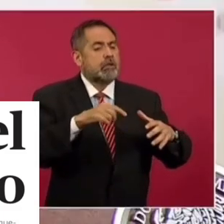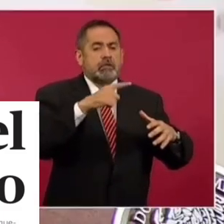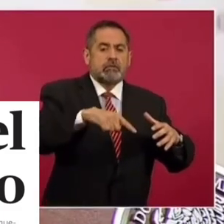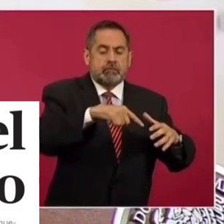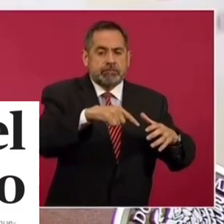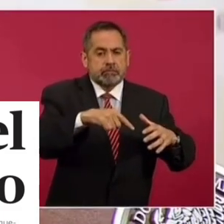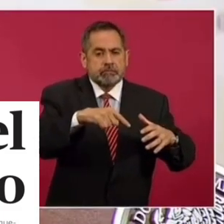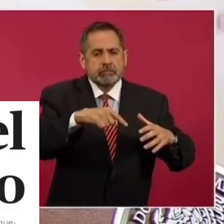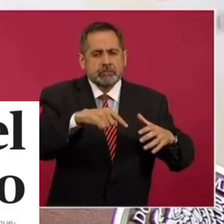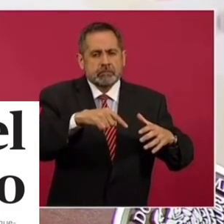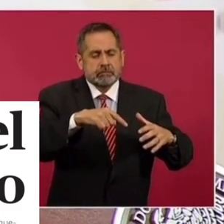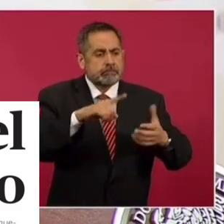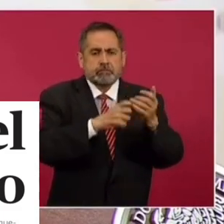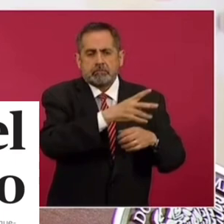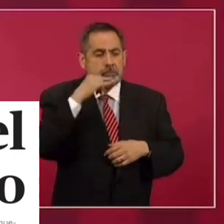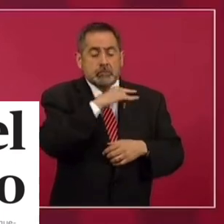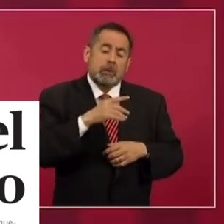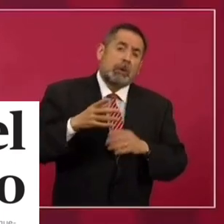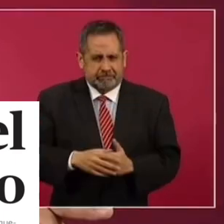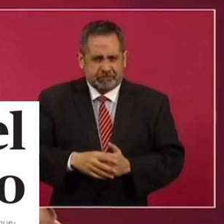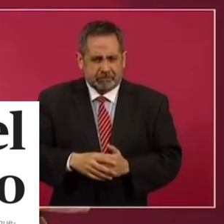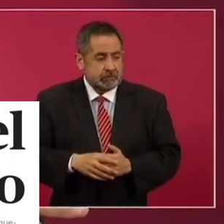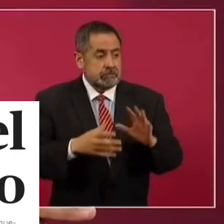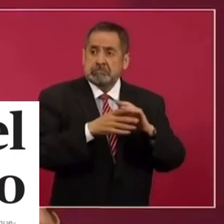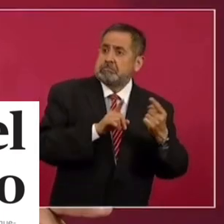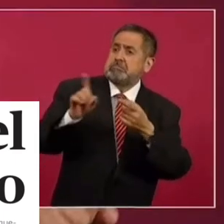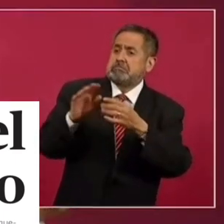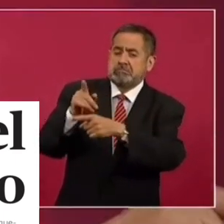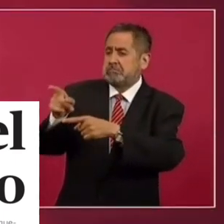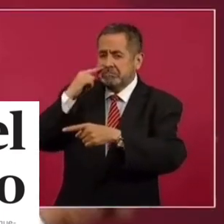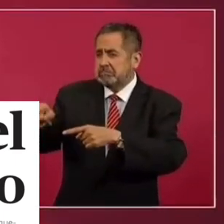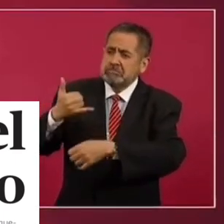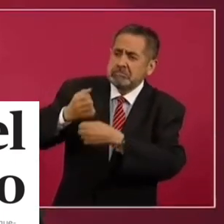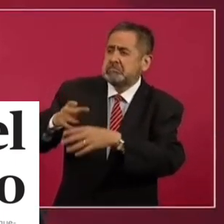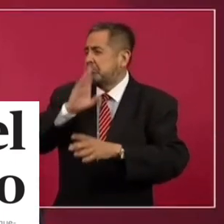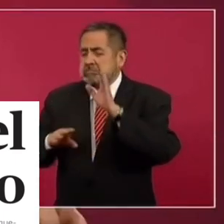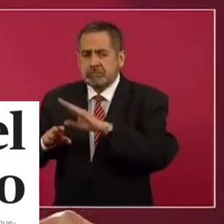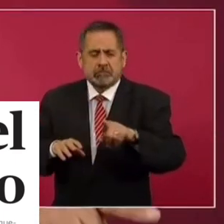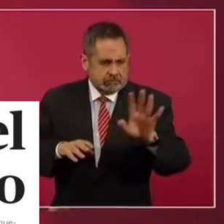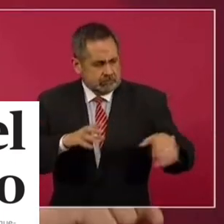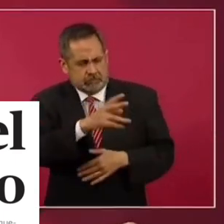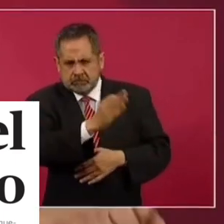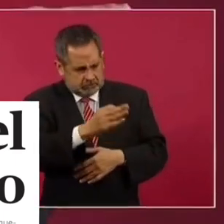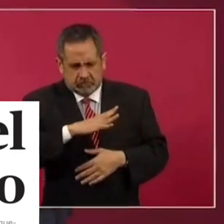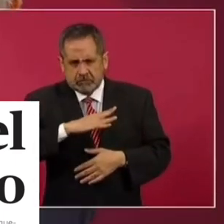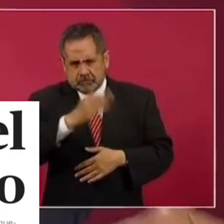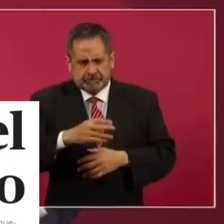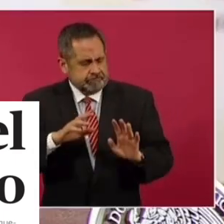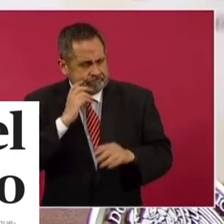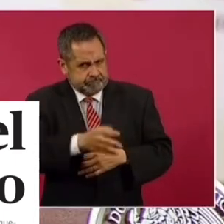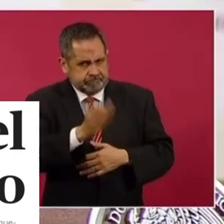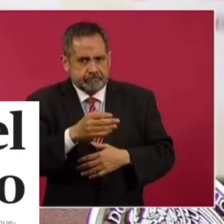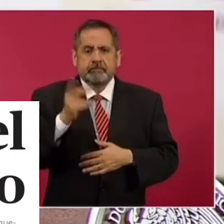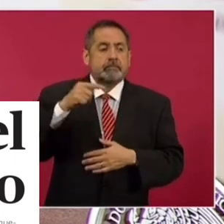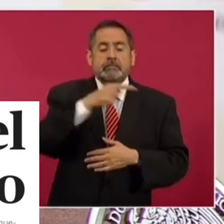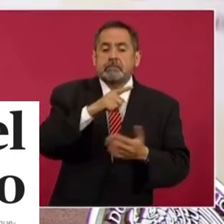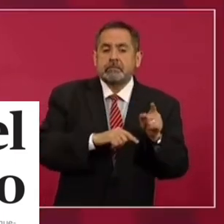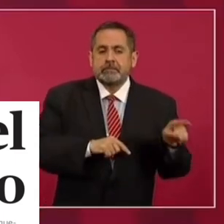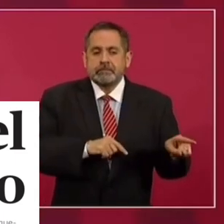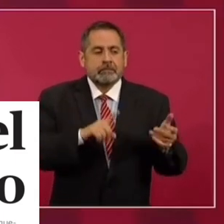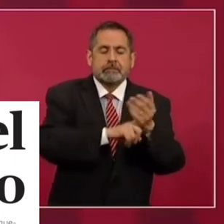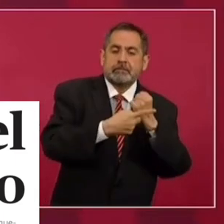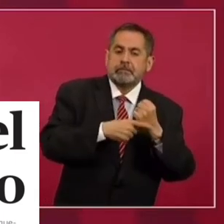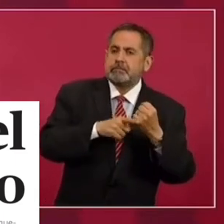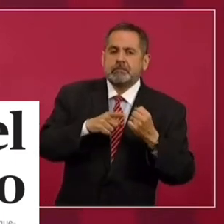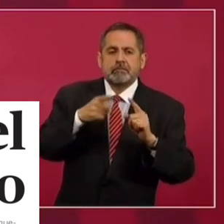que de manera hipócrita se rasgan las vestiduras cuestionando de que hay esta inseguridad que nosotros aceptamos de que existe y la estamos combatiendo. Pero su